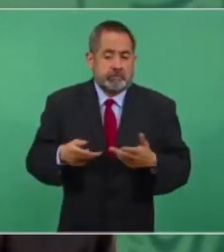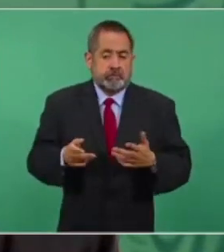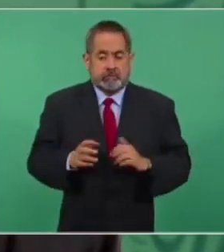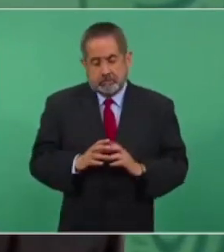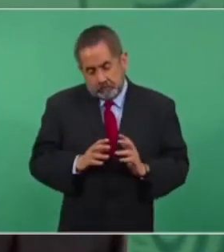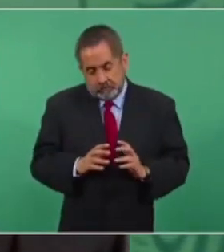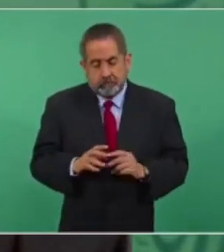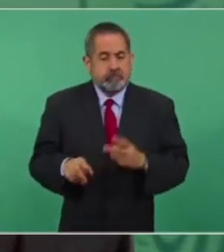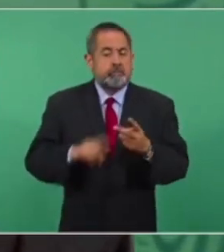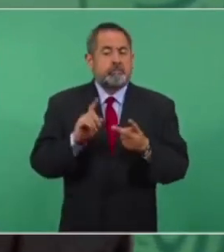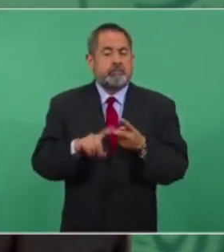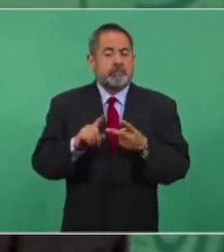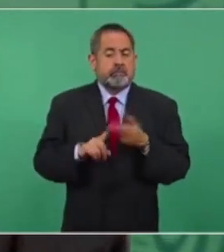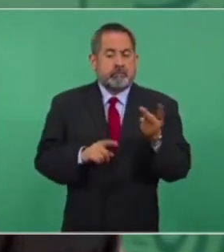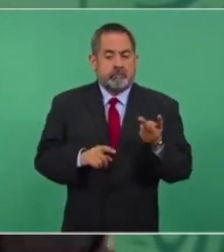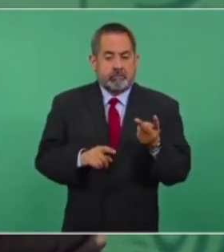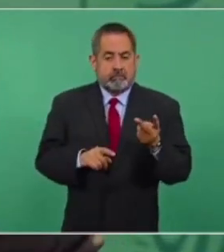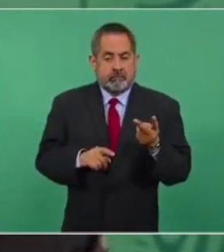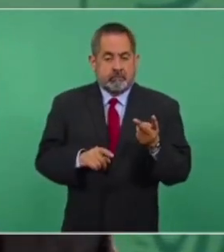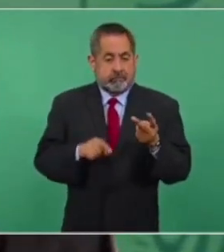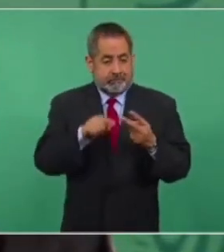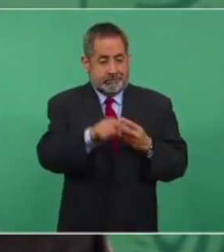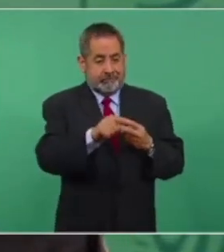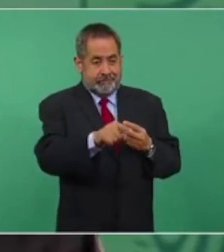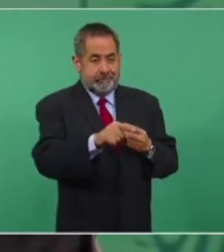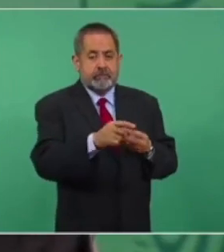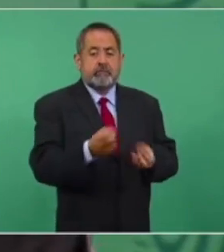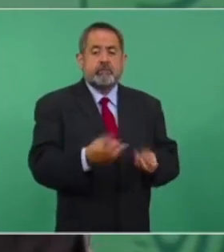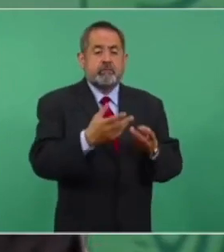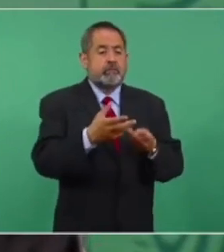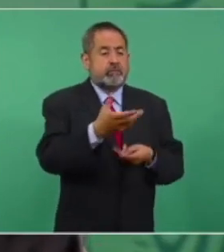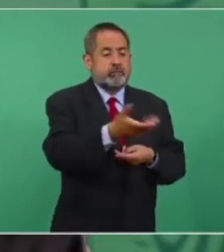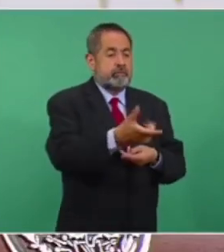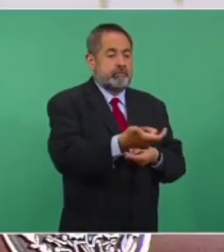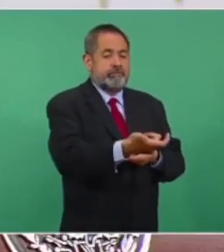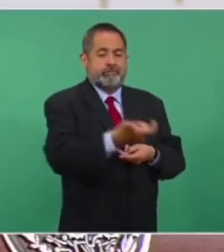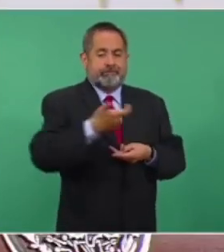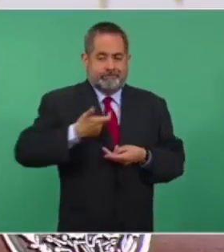que tome en cuenta lo que aporta al estado,